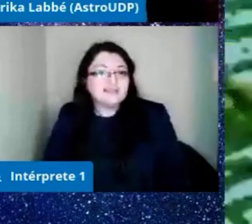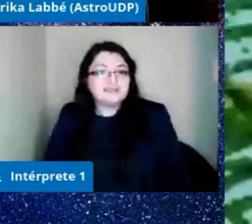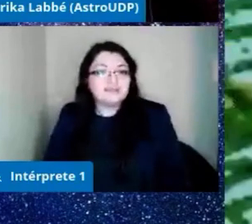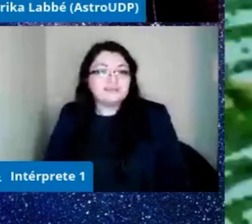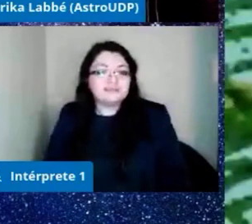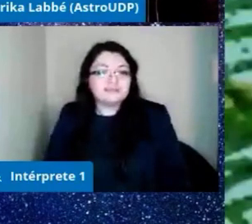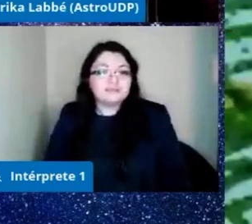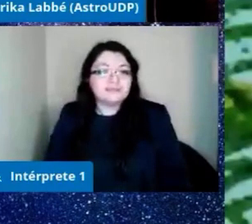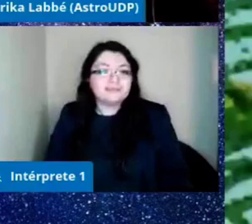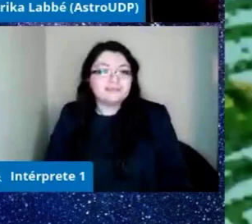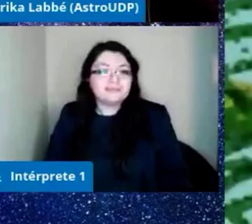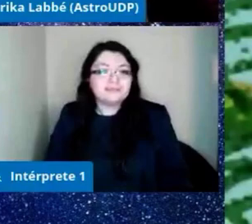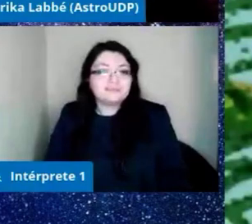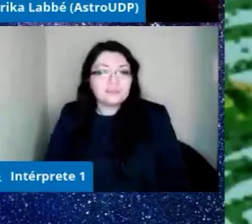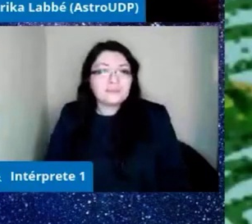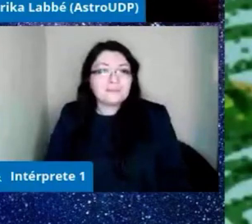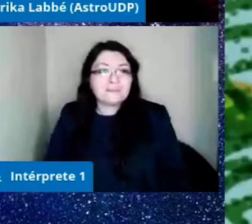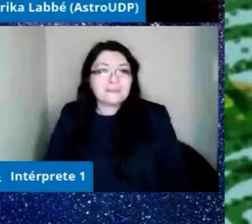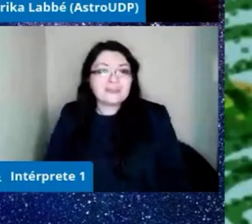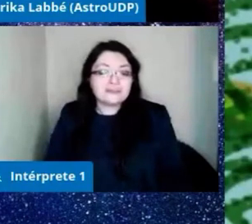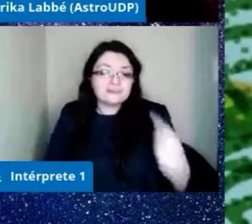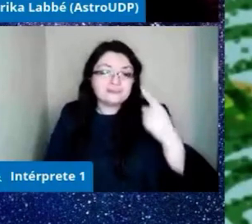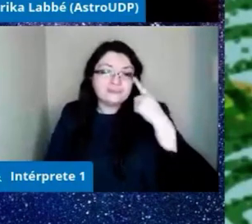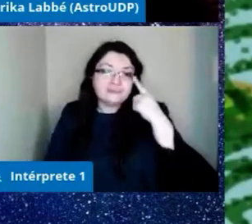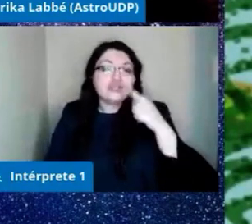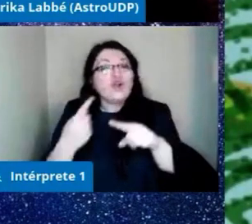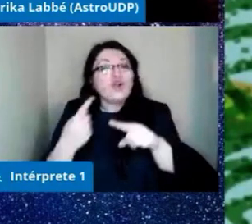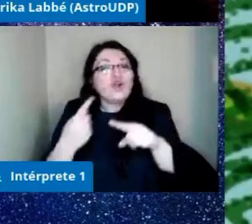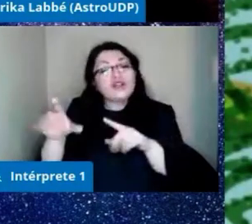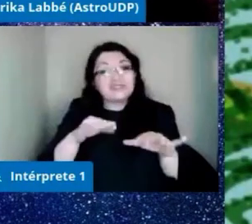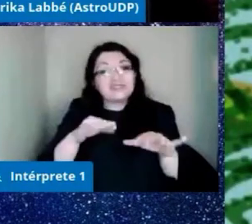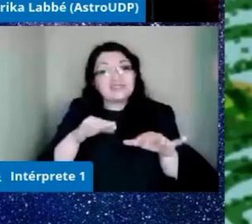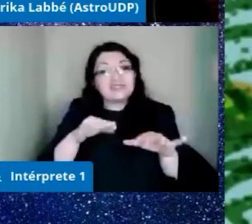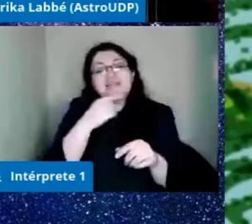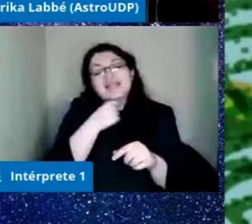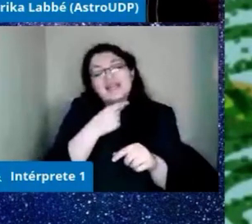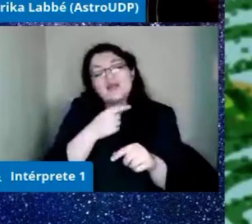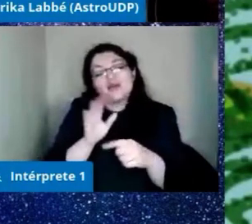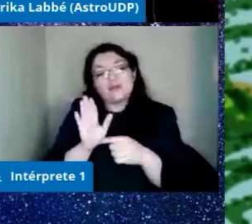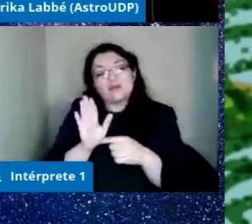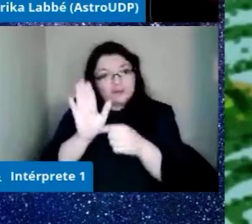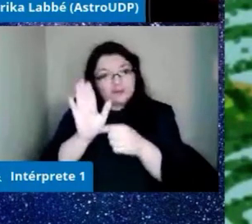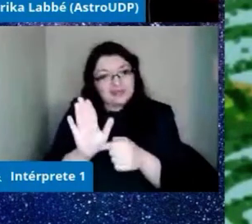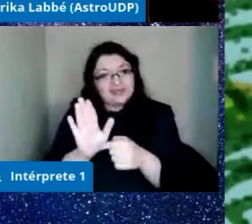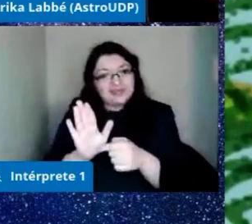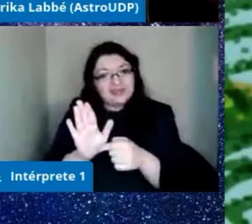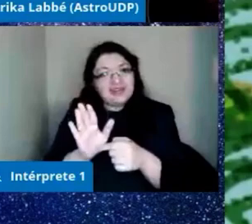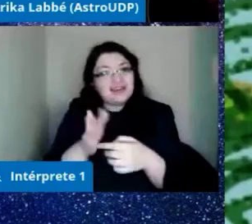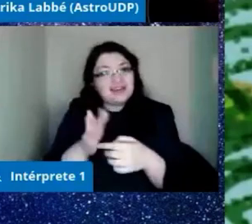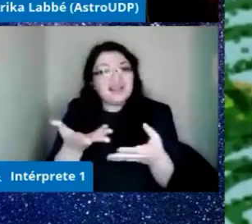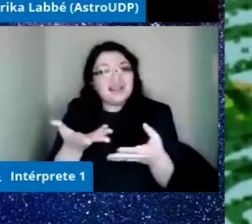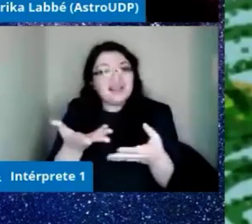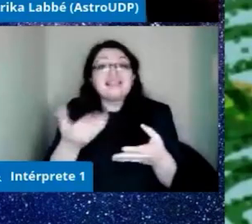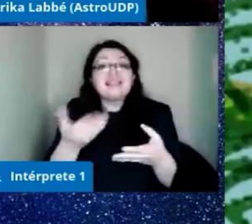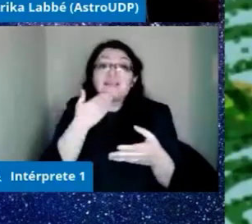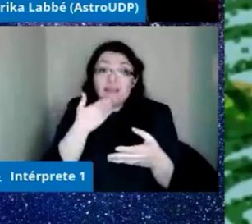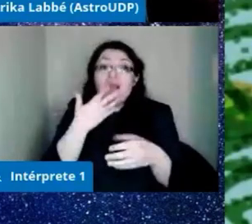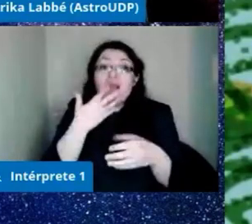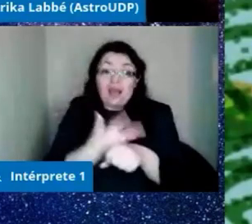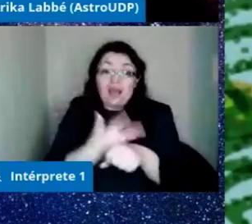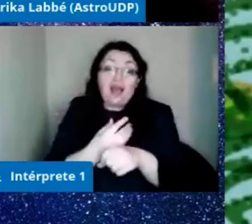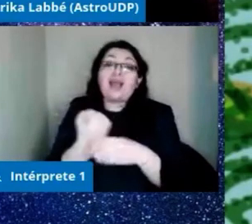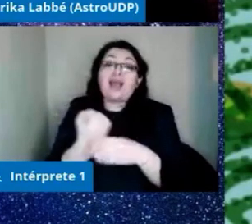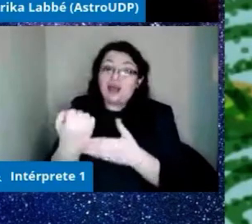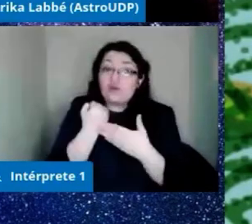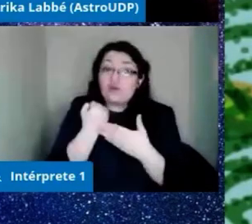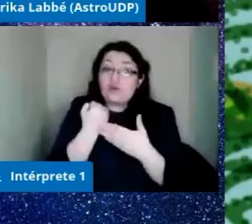Eh, Entre otras cosas también que quiero destacar, otra rama que podríamos decir de esto, han sido las colaboraciones internacionales. Porque cuando nosotros